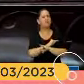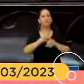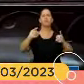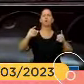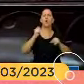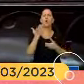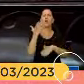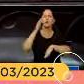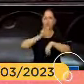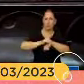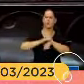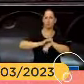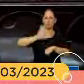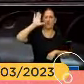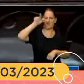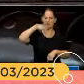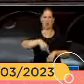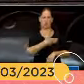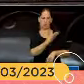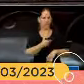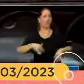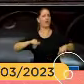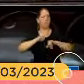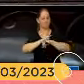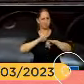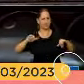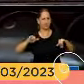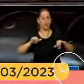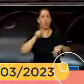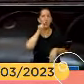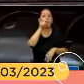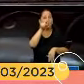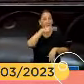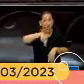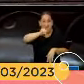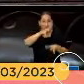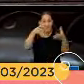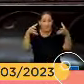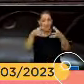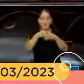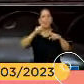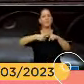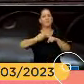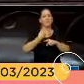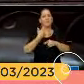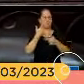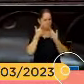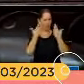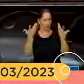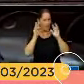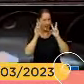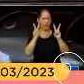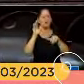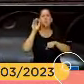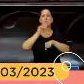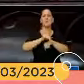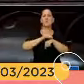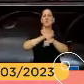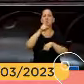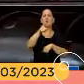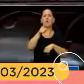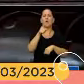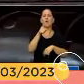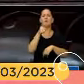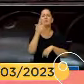eran los compromisos que asumía este gobierno. Y ustedes prometieron, está ahí disponible, un gobierno con una economía